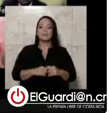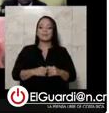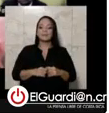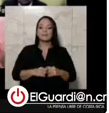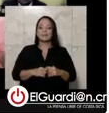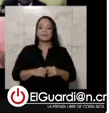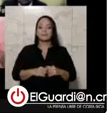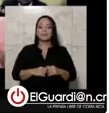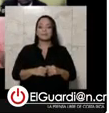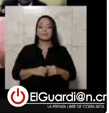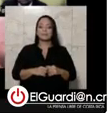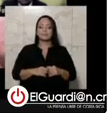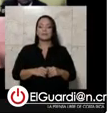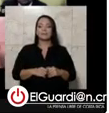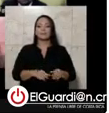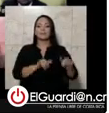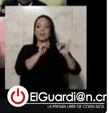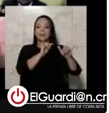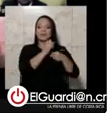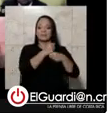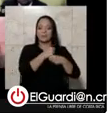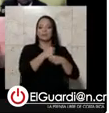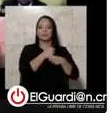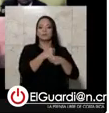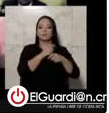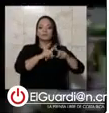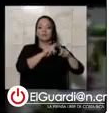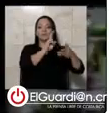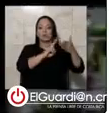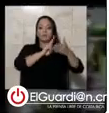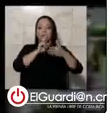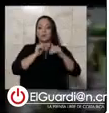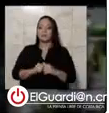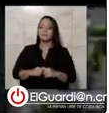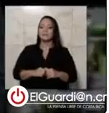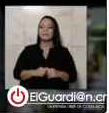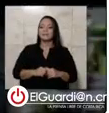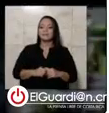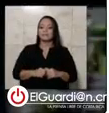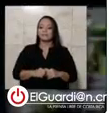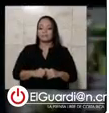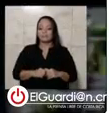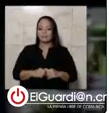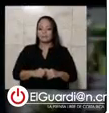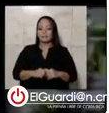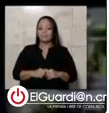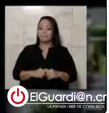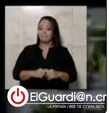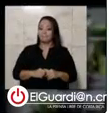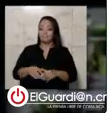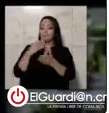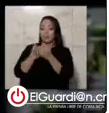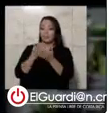Entonces, así es como se está haciendo desde todas las universidades. Doña Laura. Bueno, entonces,